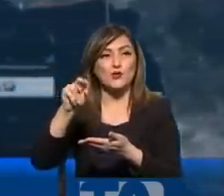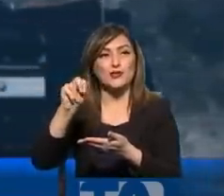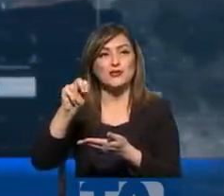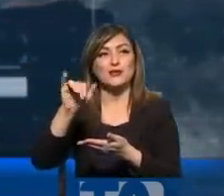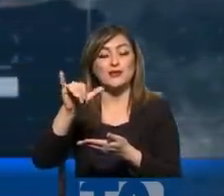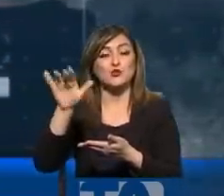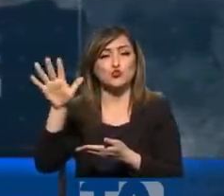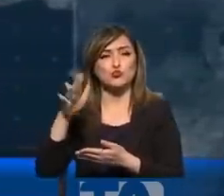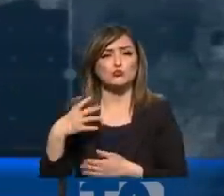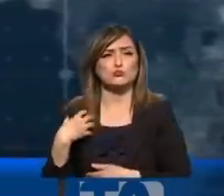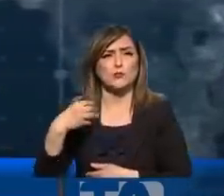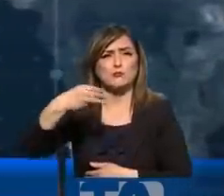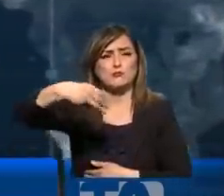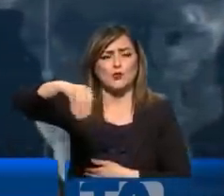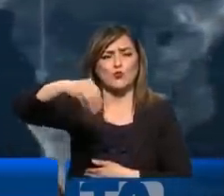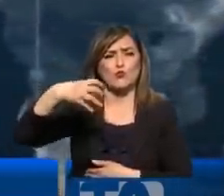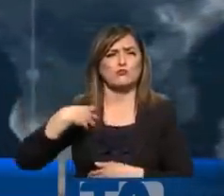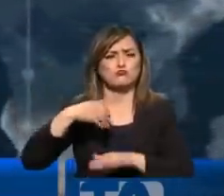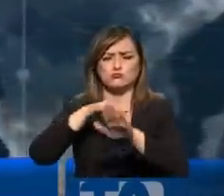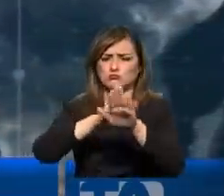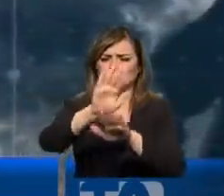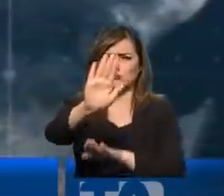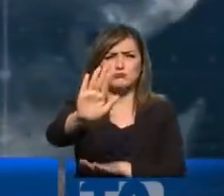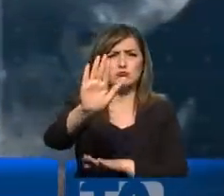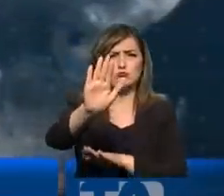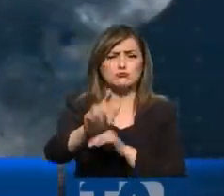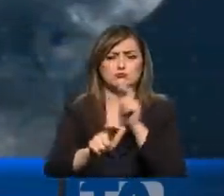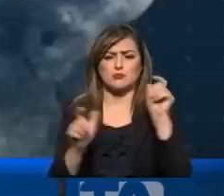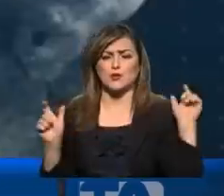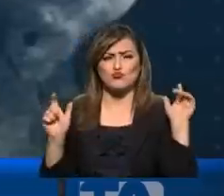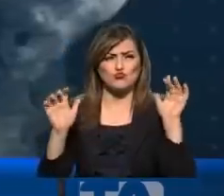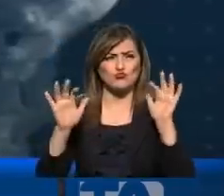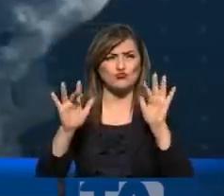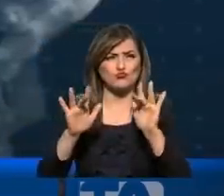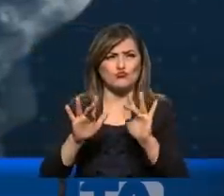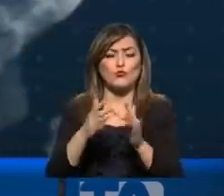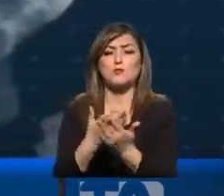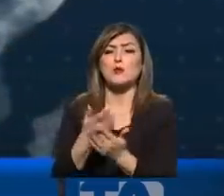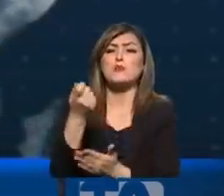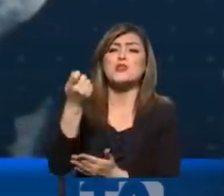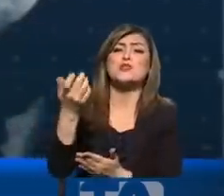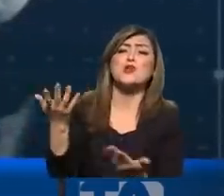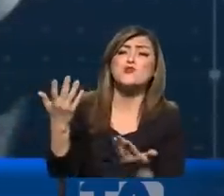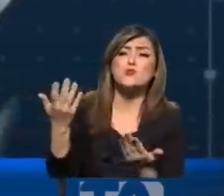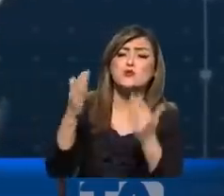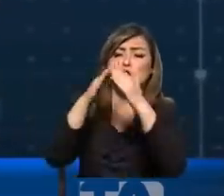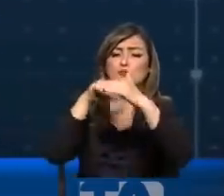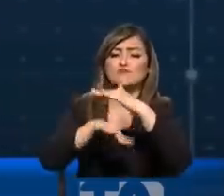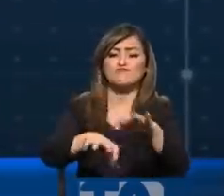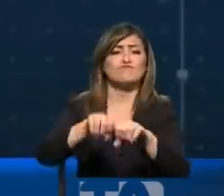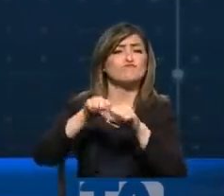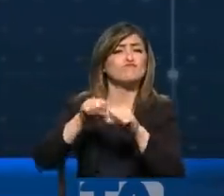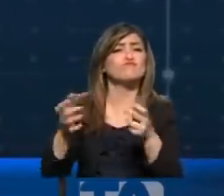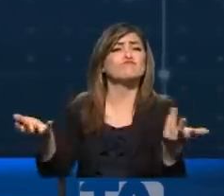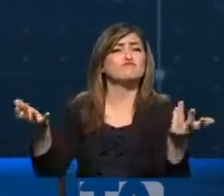ofrecía garantías este miércoles a cientos de personas que salieron en busca de respuestas tras los allanamientos